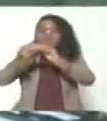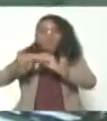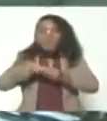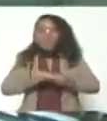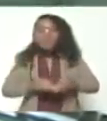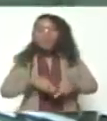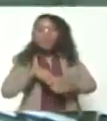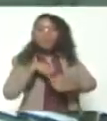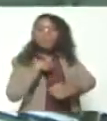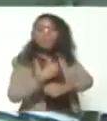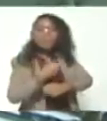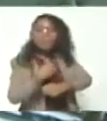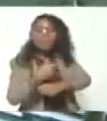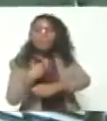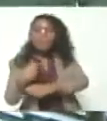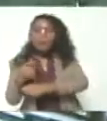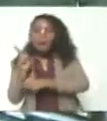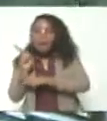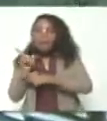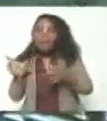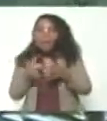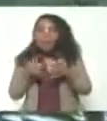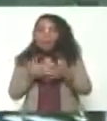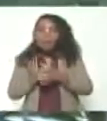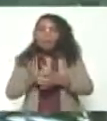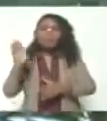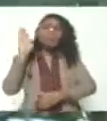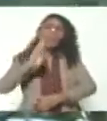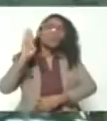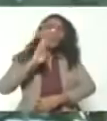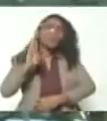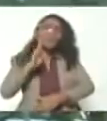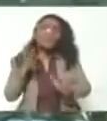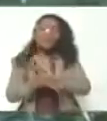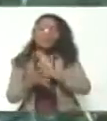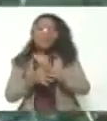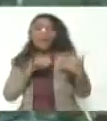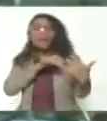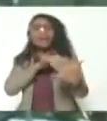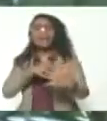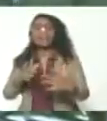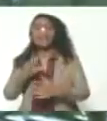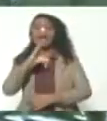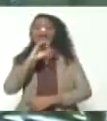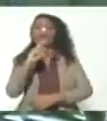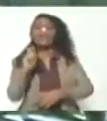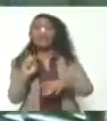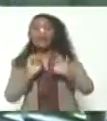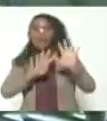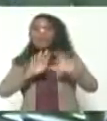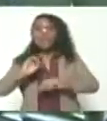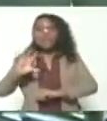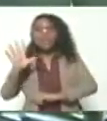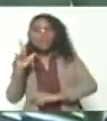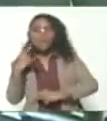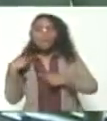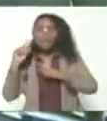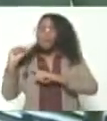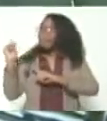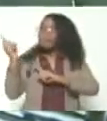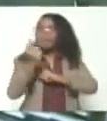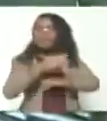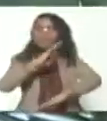y preparando a estos grupos criminales, delincuenciales, de la Cota 905 y sus alrededores para